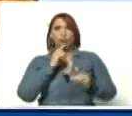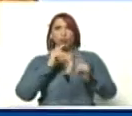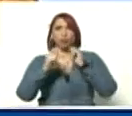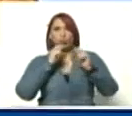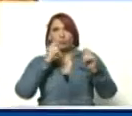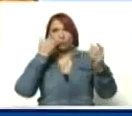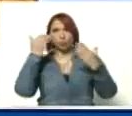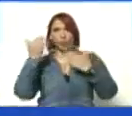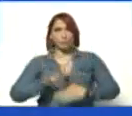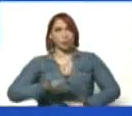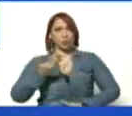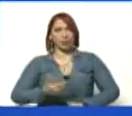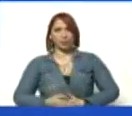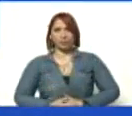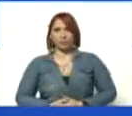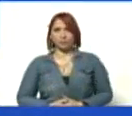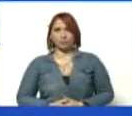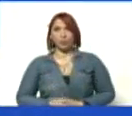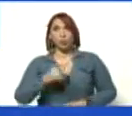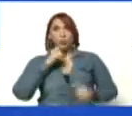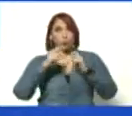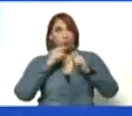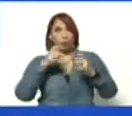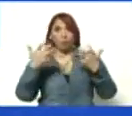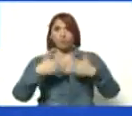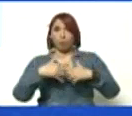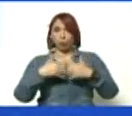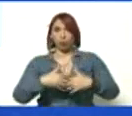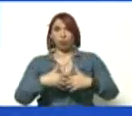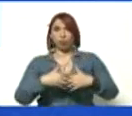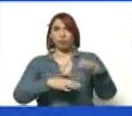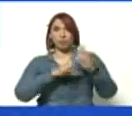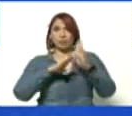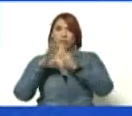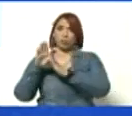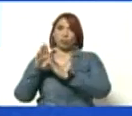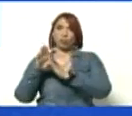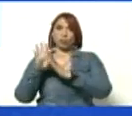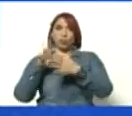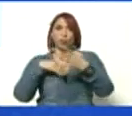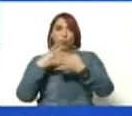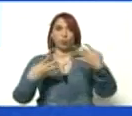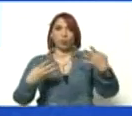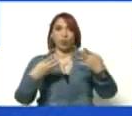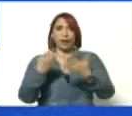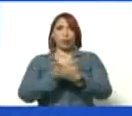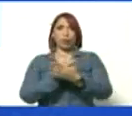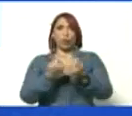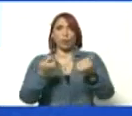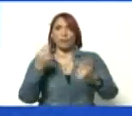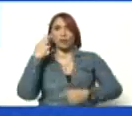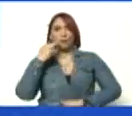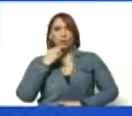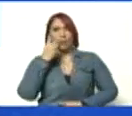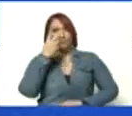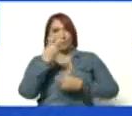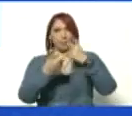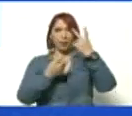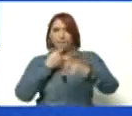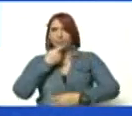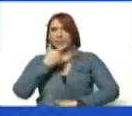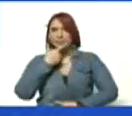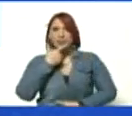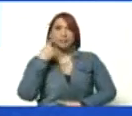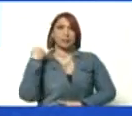muy importante. El turismo es un motor de desarrollo de la agenda económica bolivariana, las bellezas que tiene